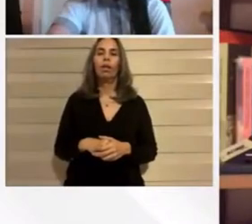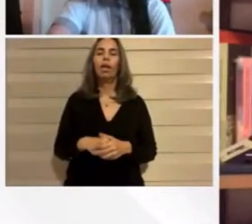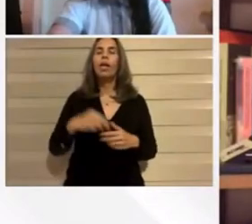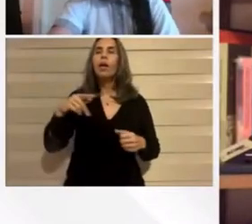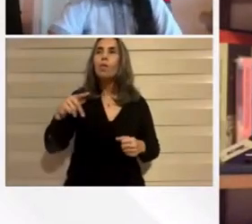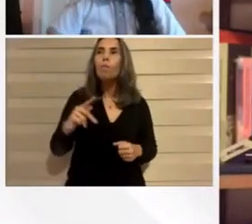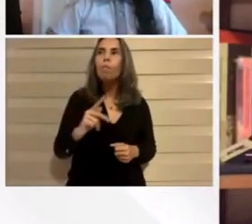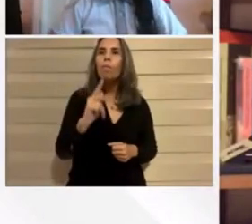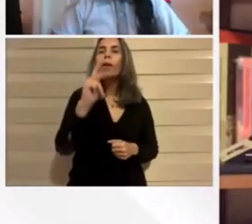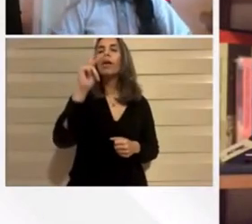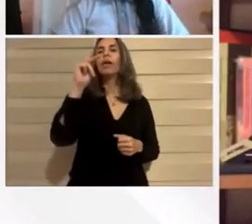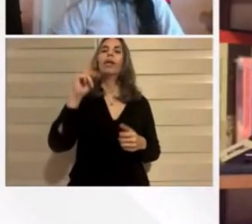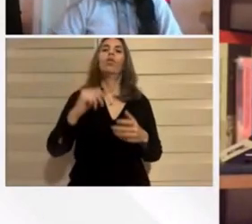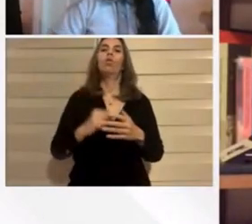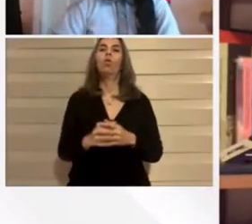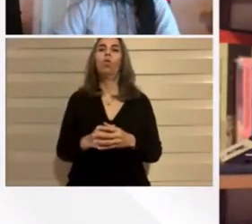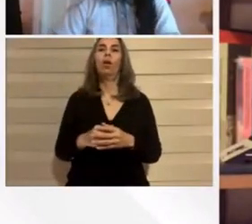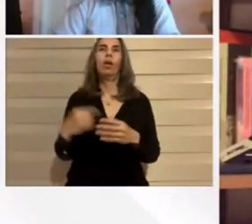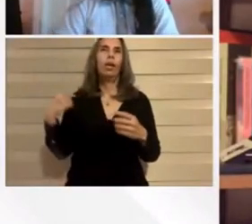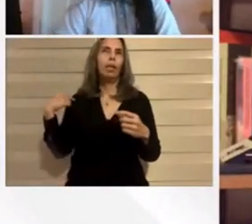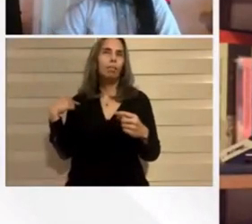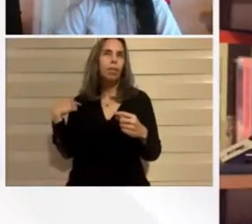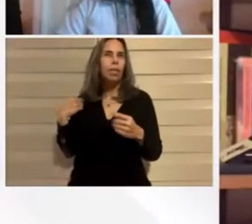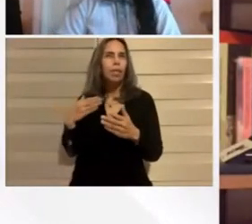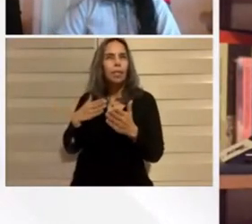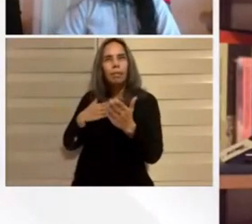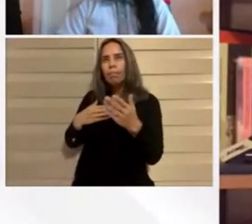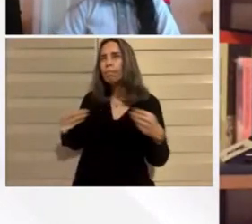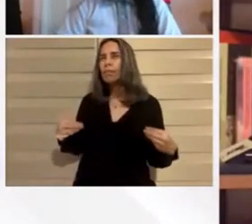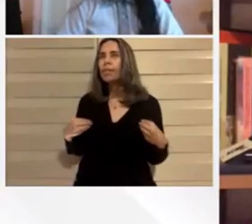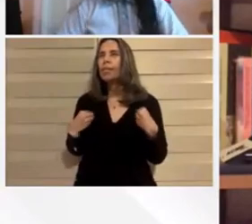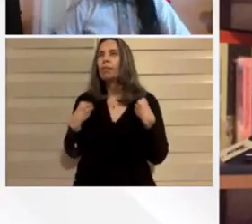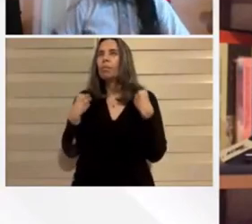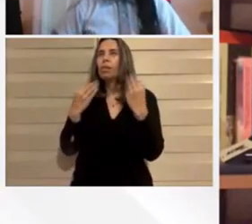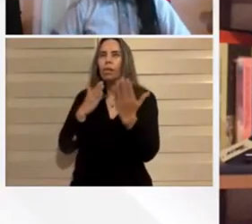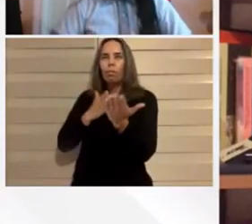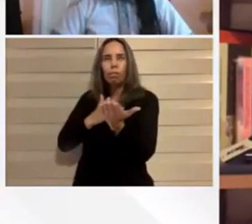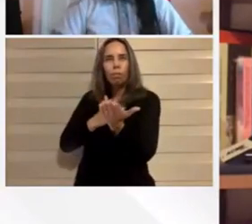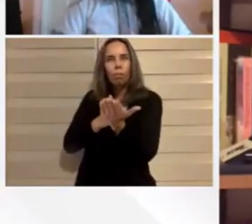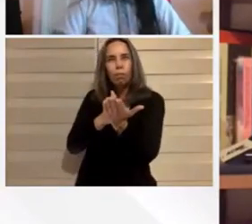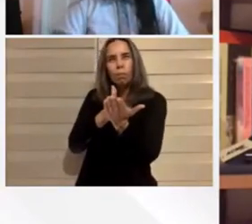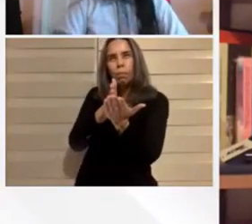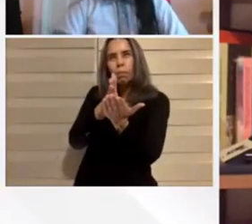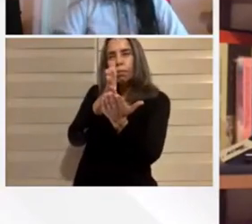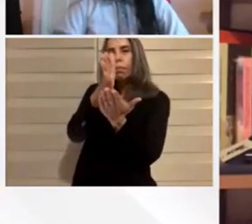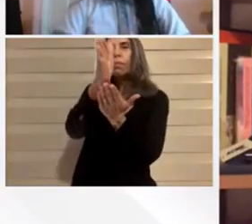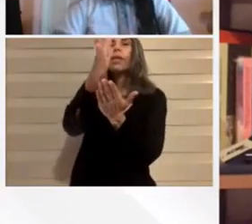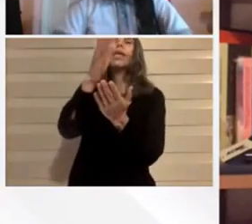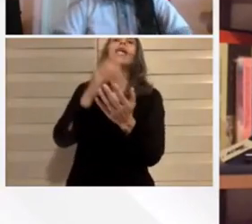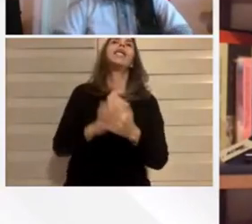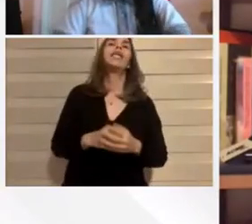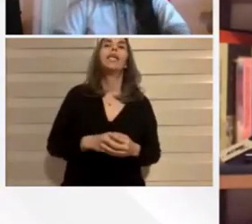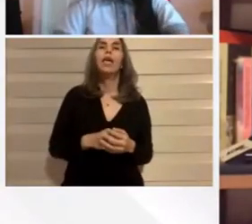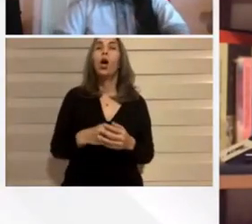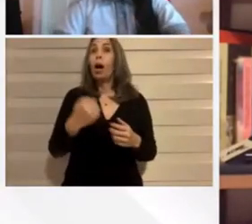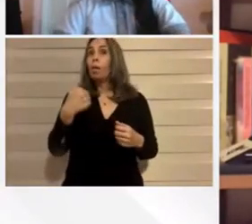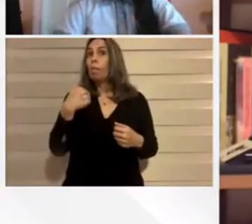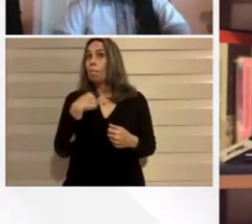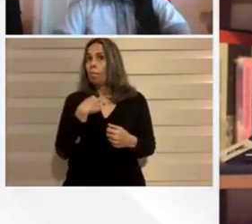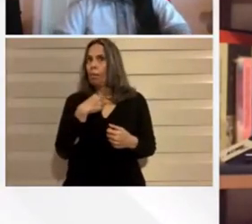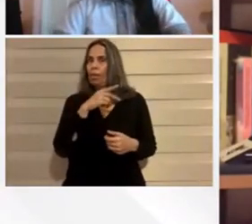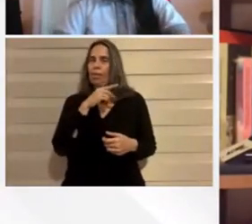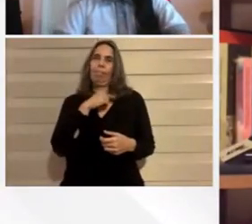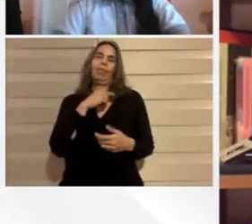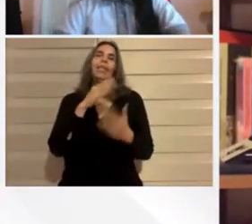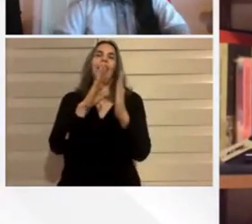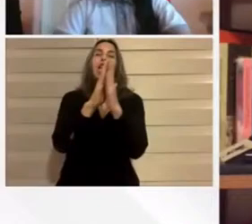fundamental de mi permanencia en la vida y es que para mí los libros fueron una ventana